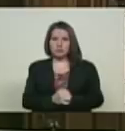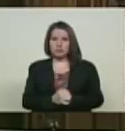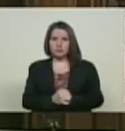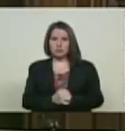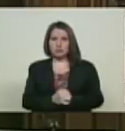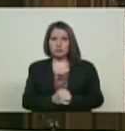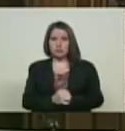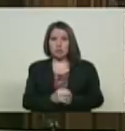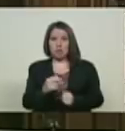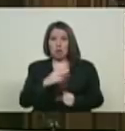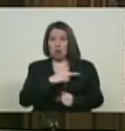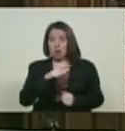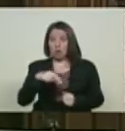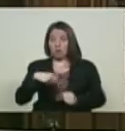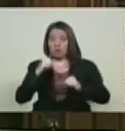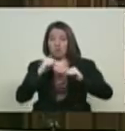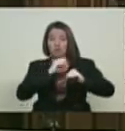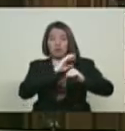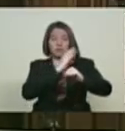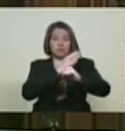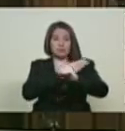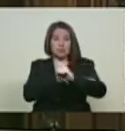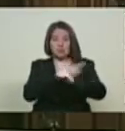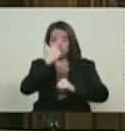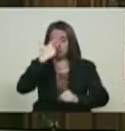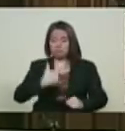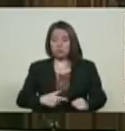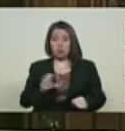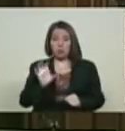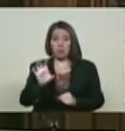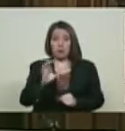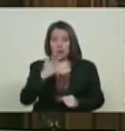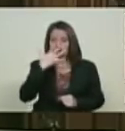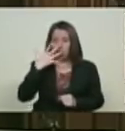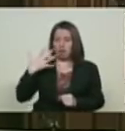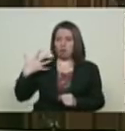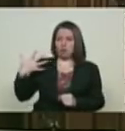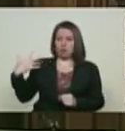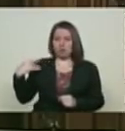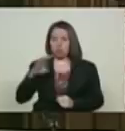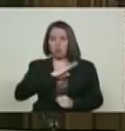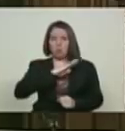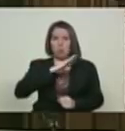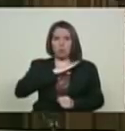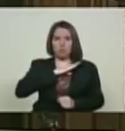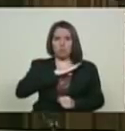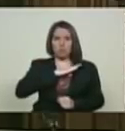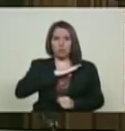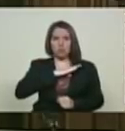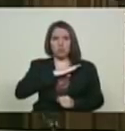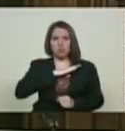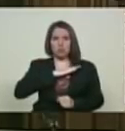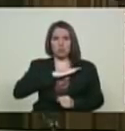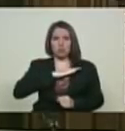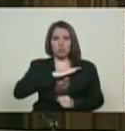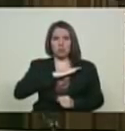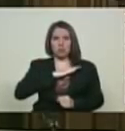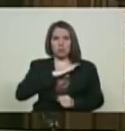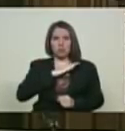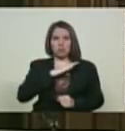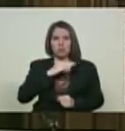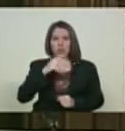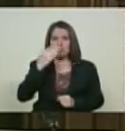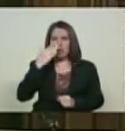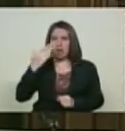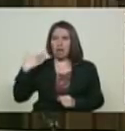nuestra autodeterminación. Tan orgullosos que estamos de la declaración. Desde el 5